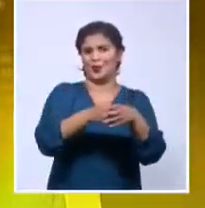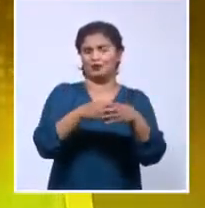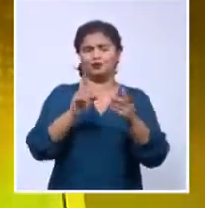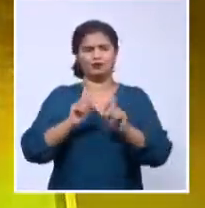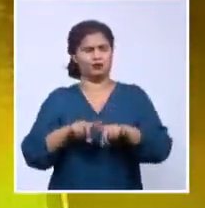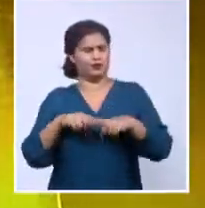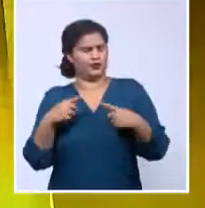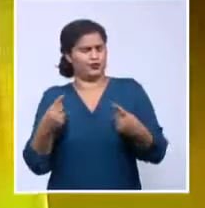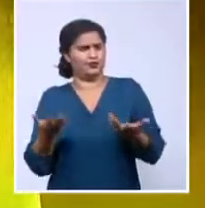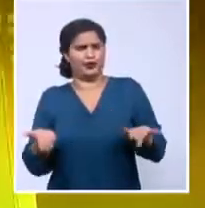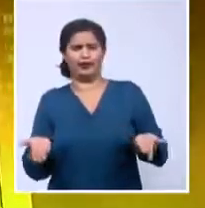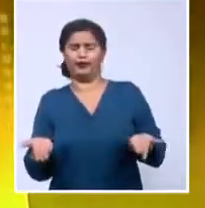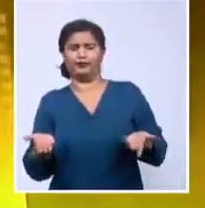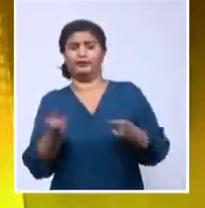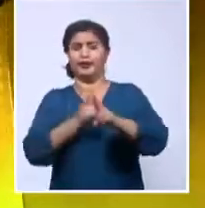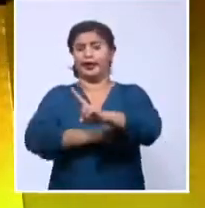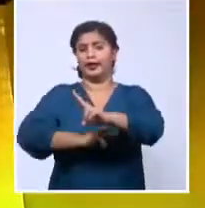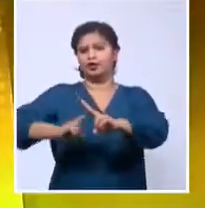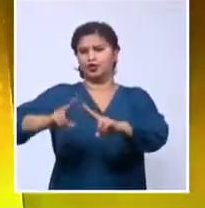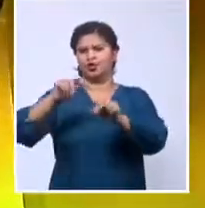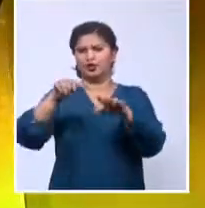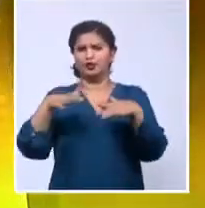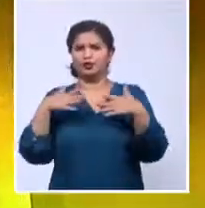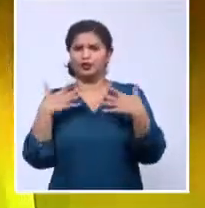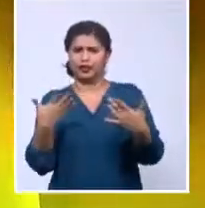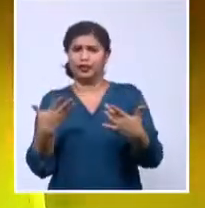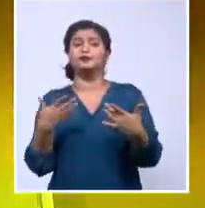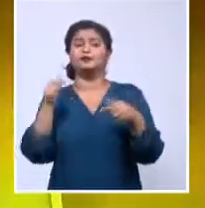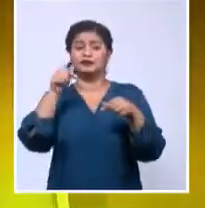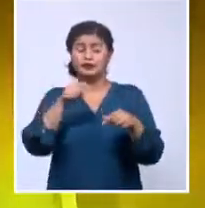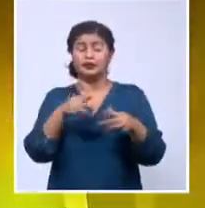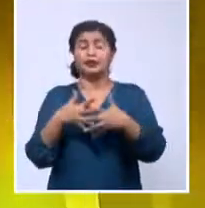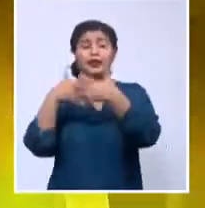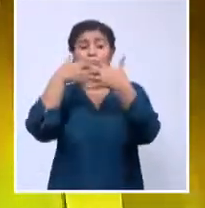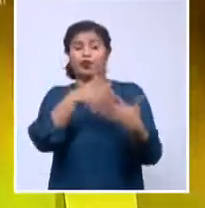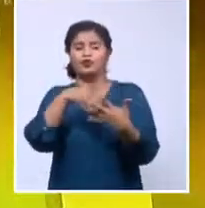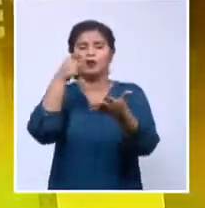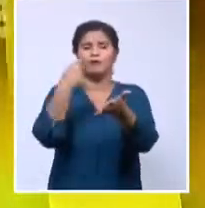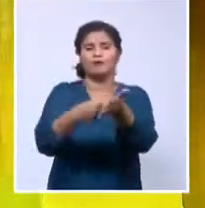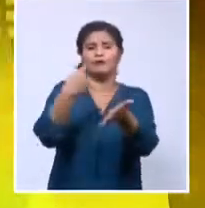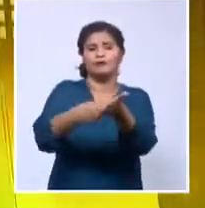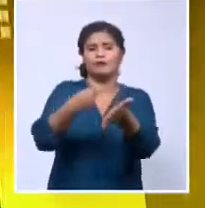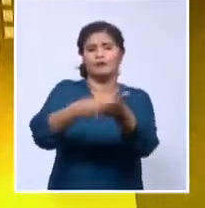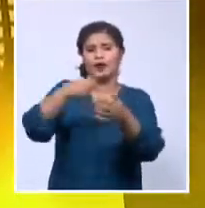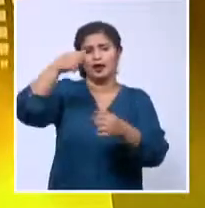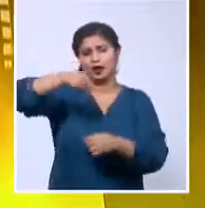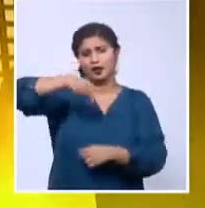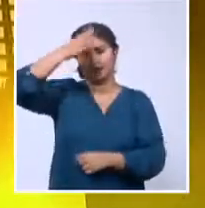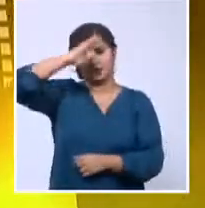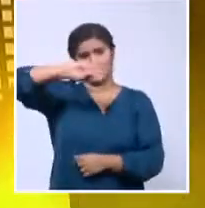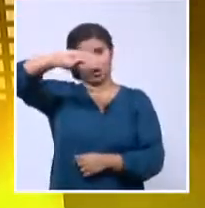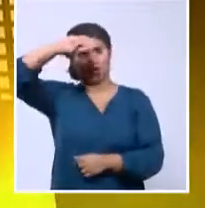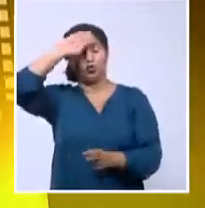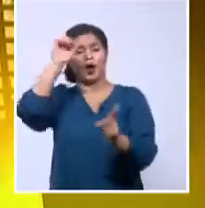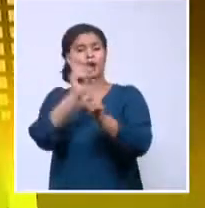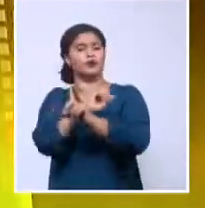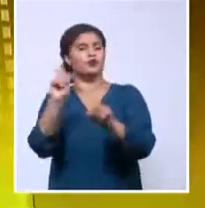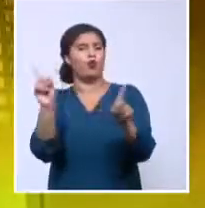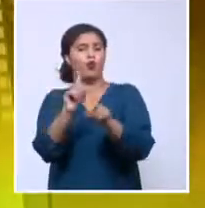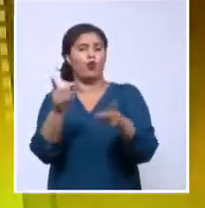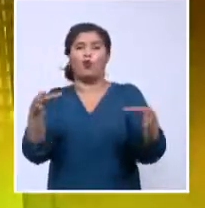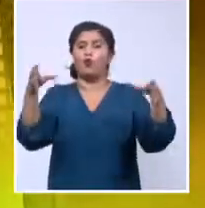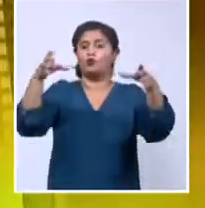esos con una historia de provocadores, de contrarrevolucionarios. No digo que eran todos, no eran todos, lo repito, pero